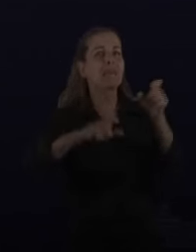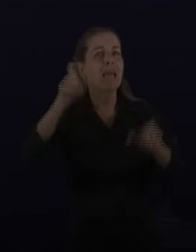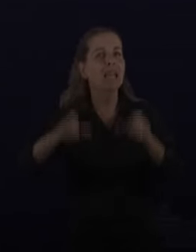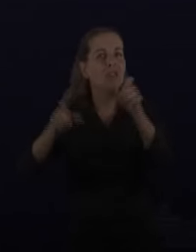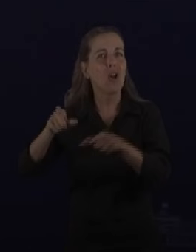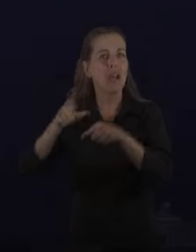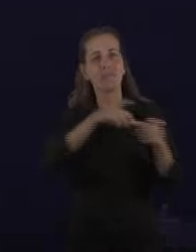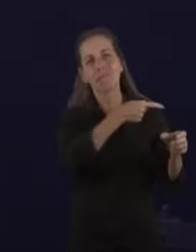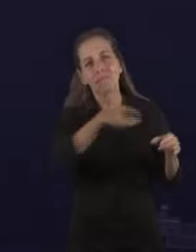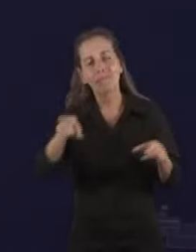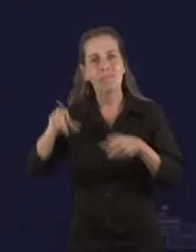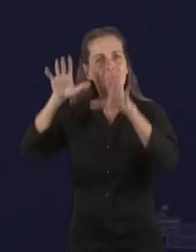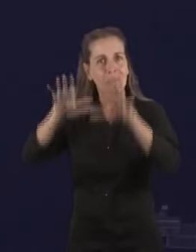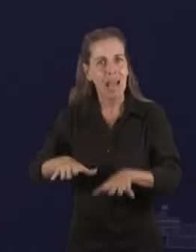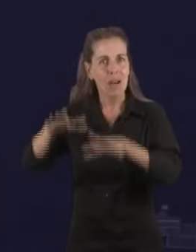calle.